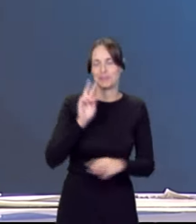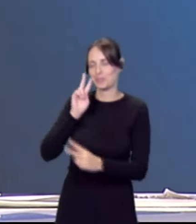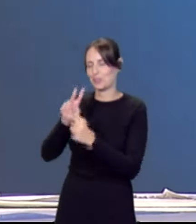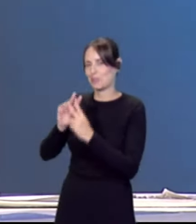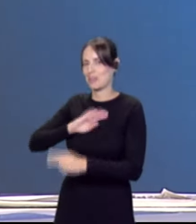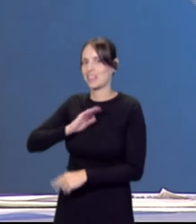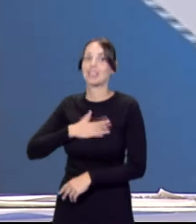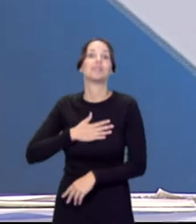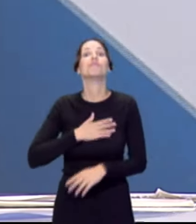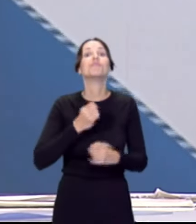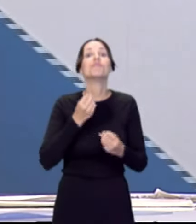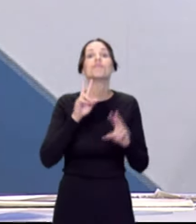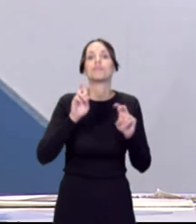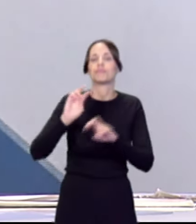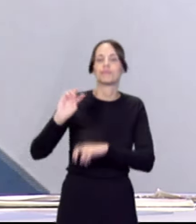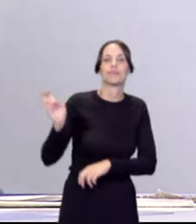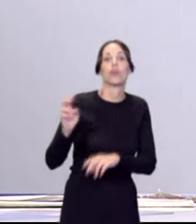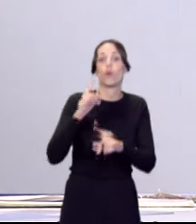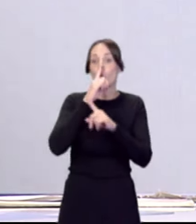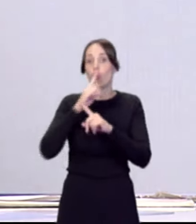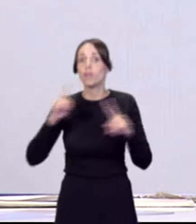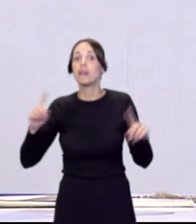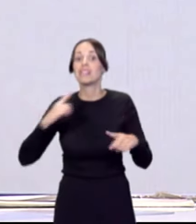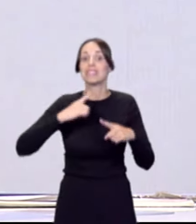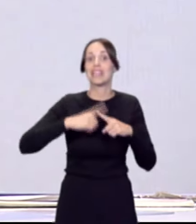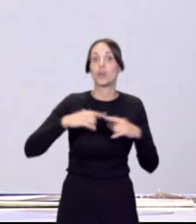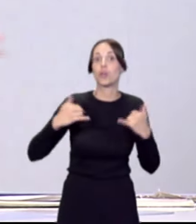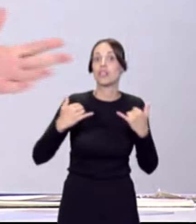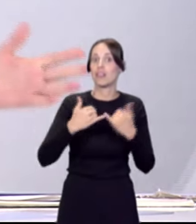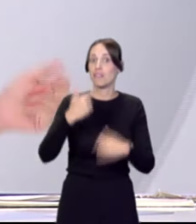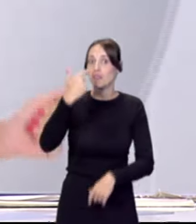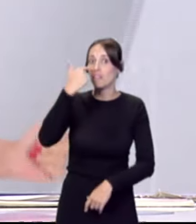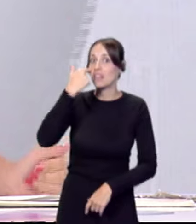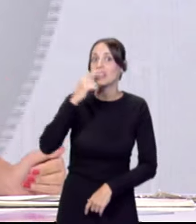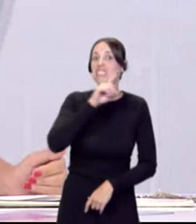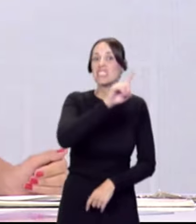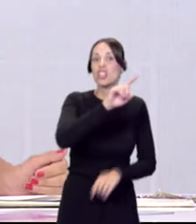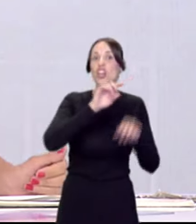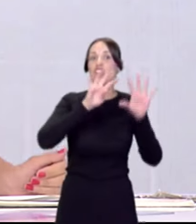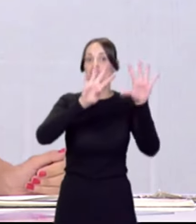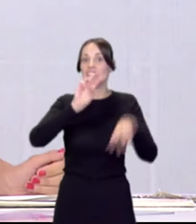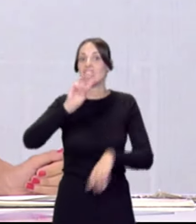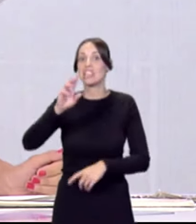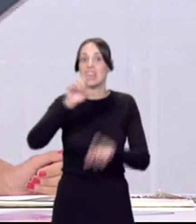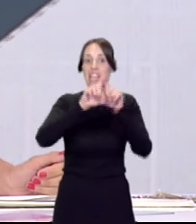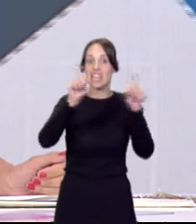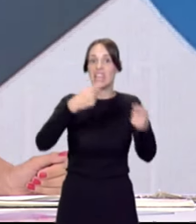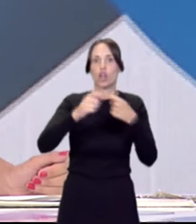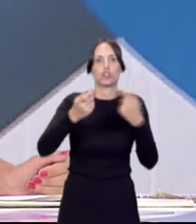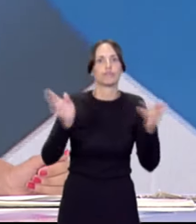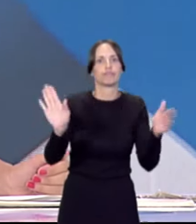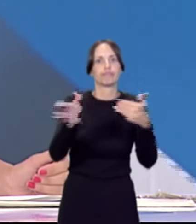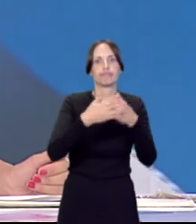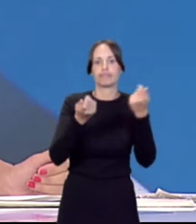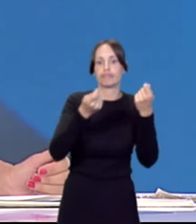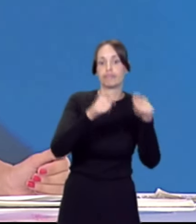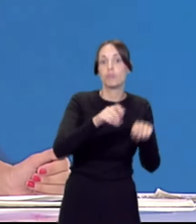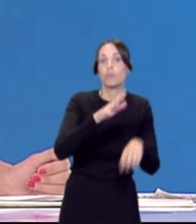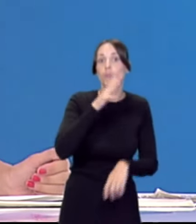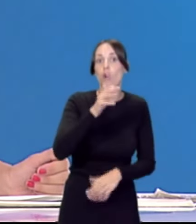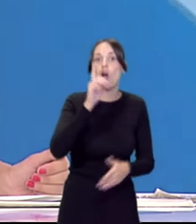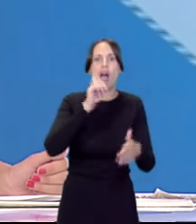solo en la provincia de Santa Cruz de Tenerife, fíjense, 193 negocios cerraron sus puertas. A los altos alquileres y la competencia de las